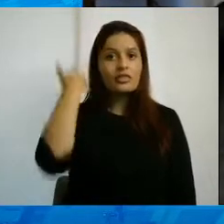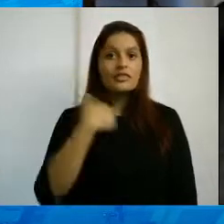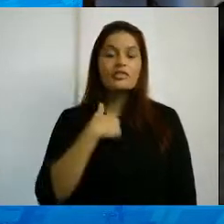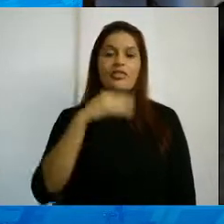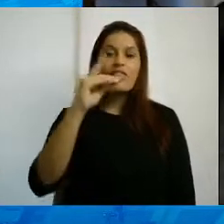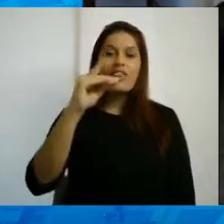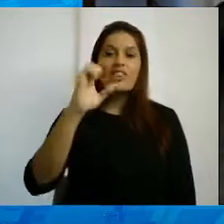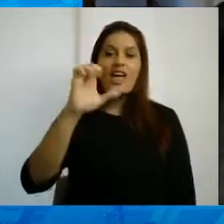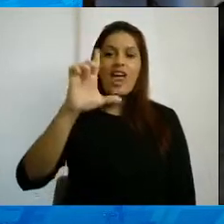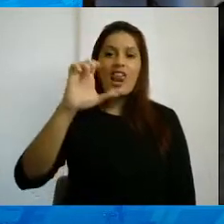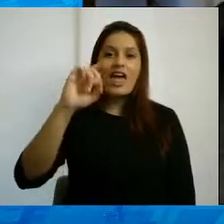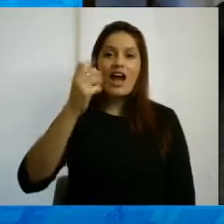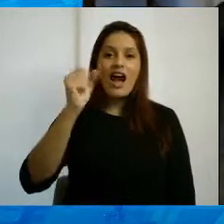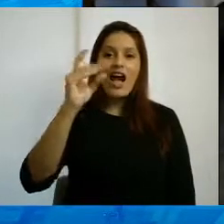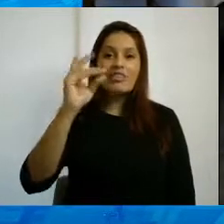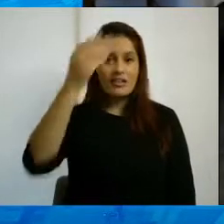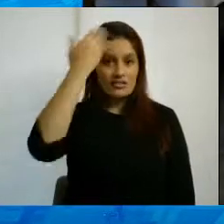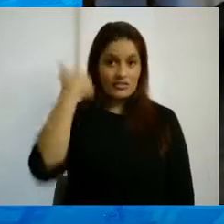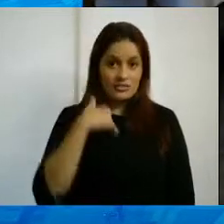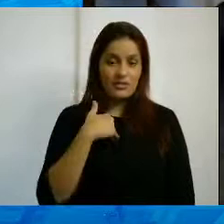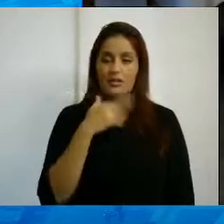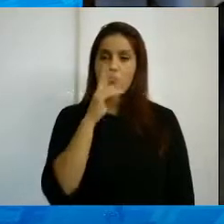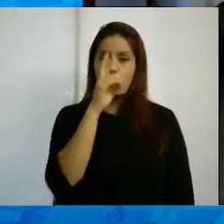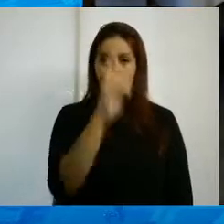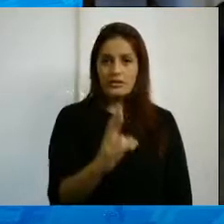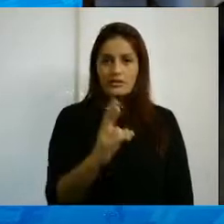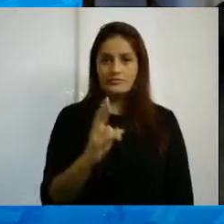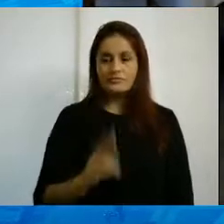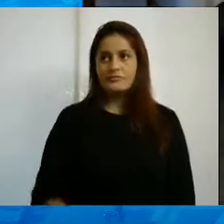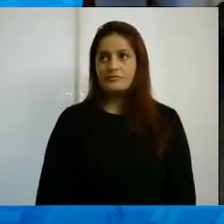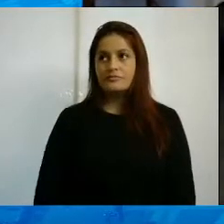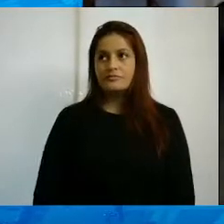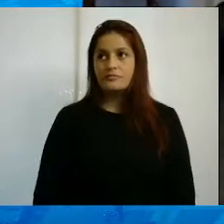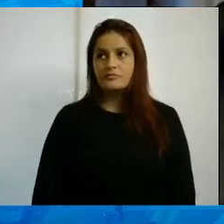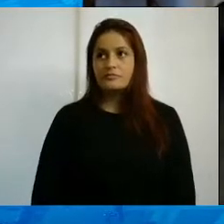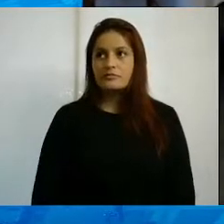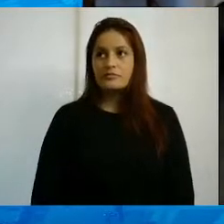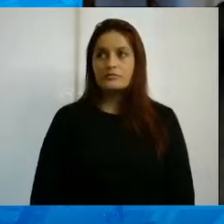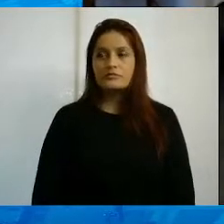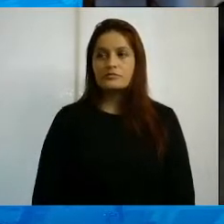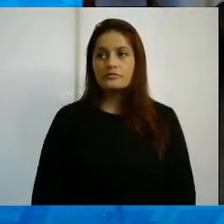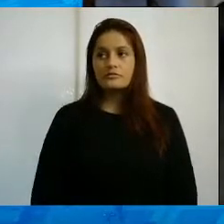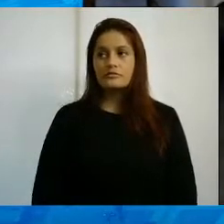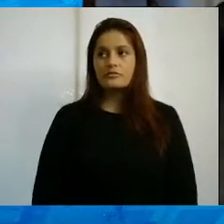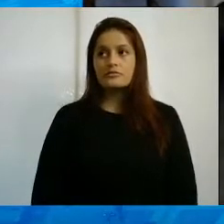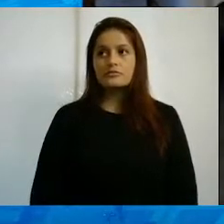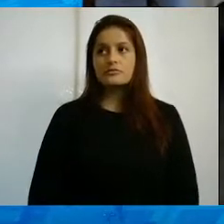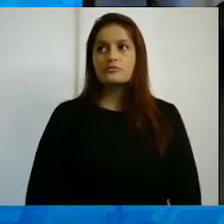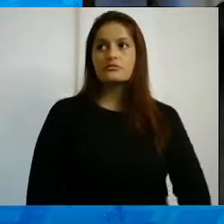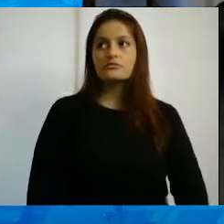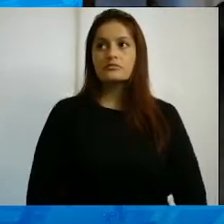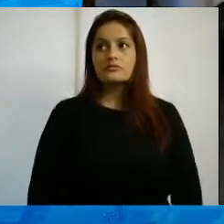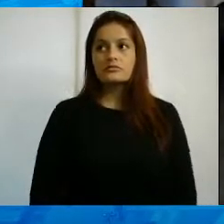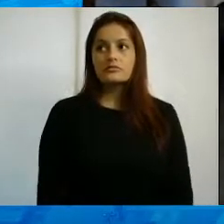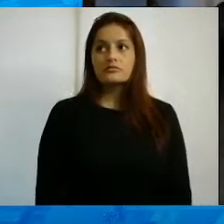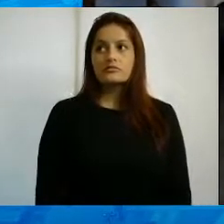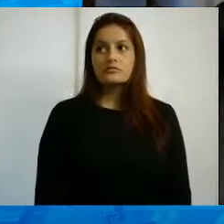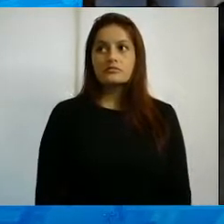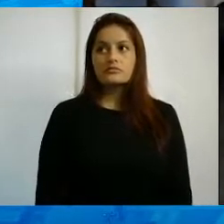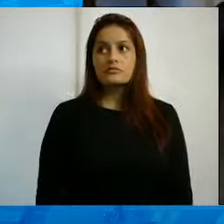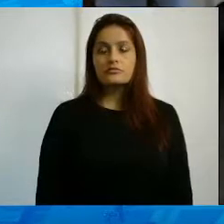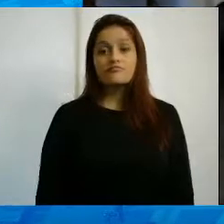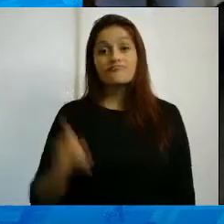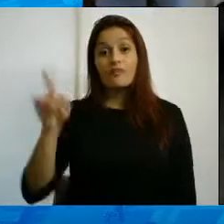Ay, muchas gracias, alcaldesa. Muy breve. Respecto de la temática de la planta de